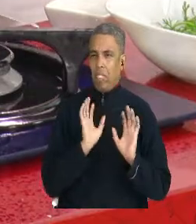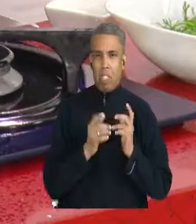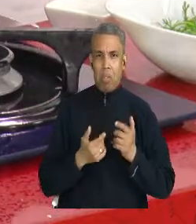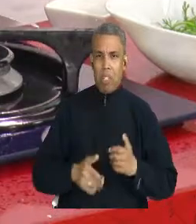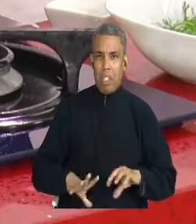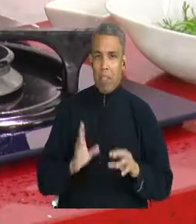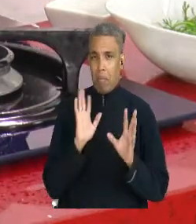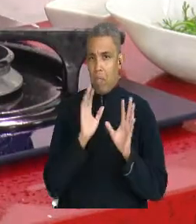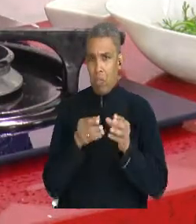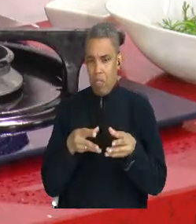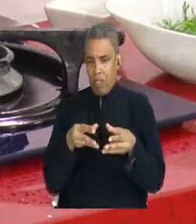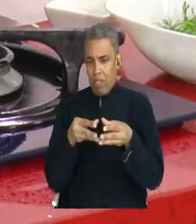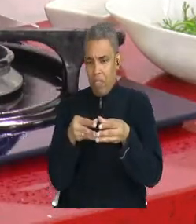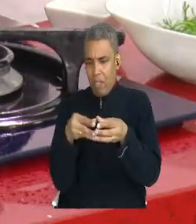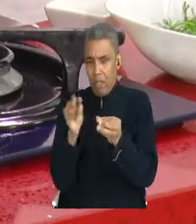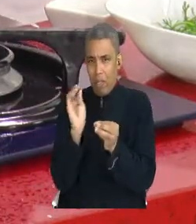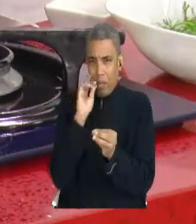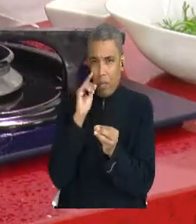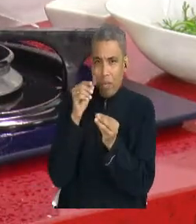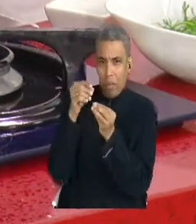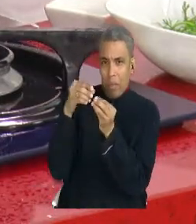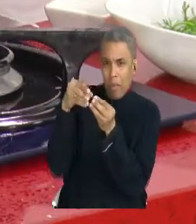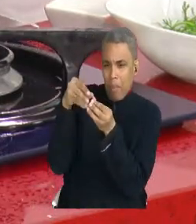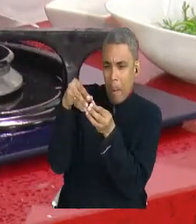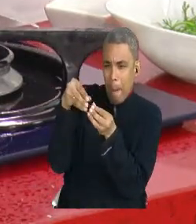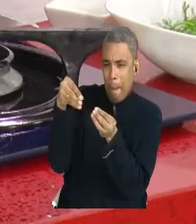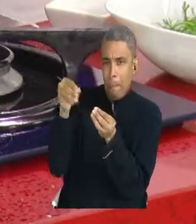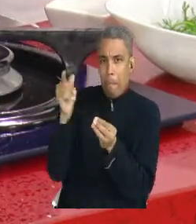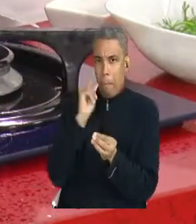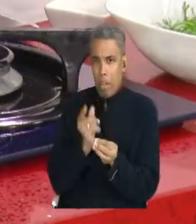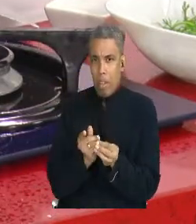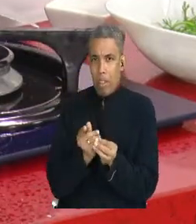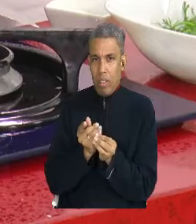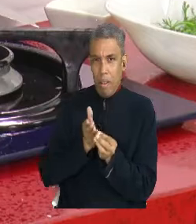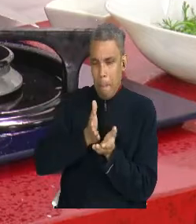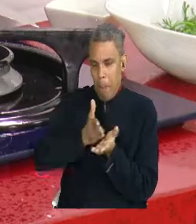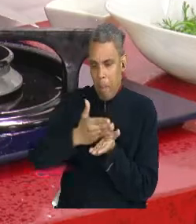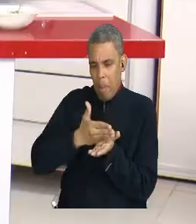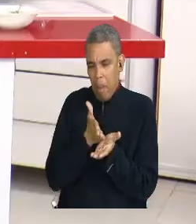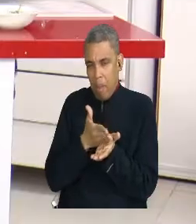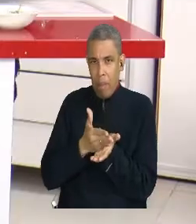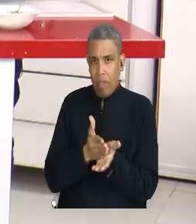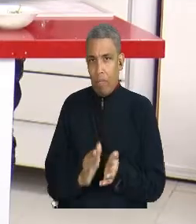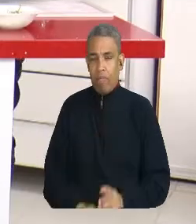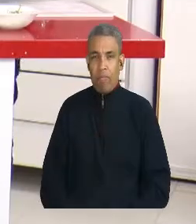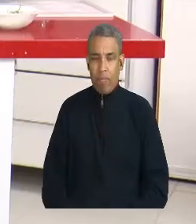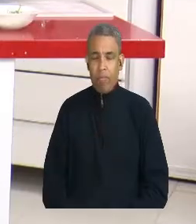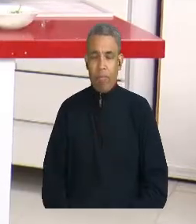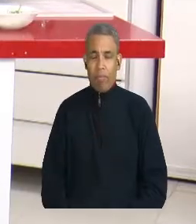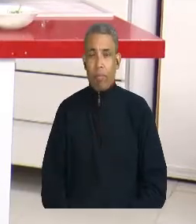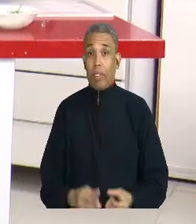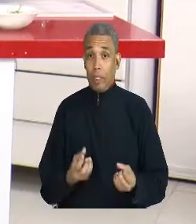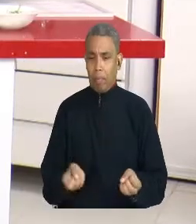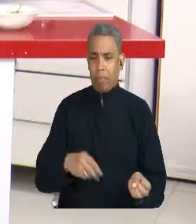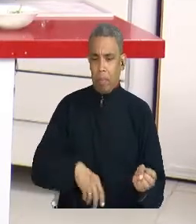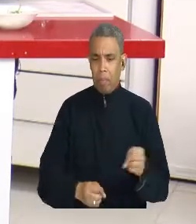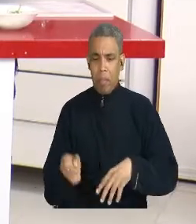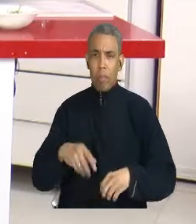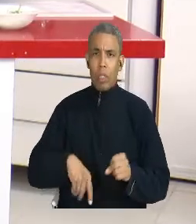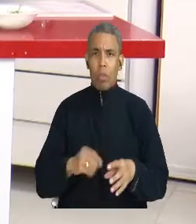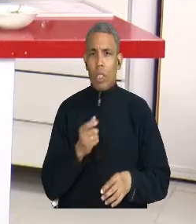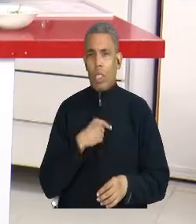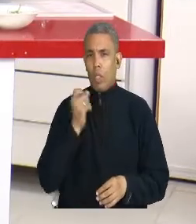almendra. Que ahorita Rochi va a poder ver cómo se activan los sabores de nuestra almendra. No